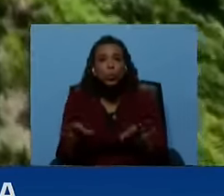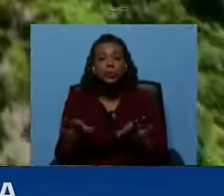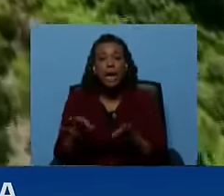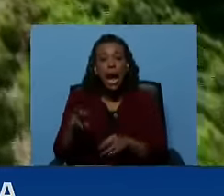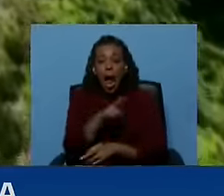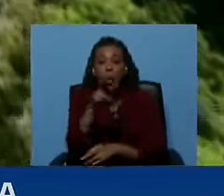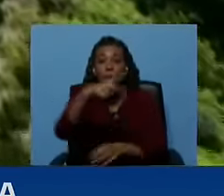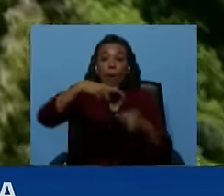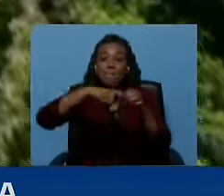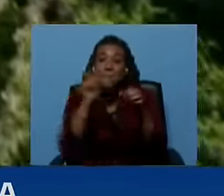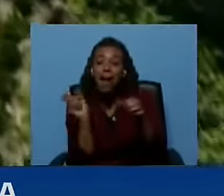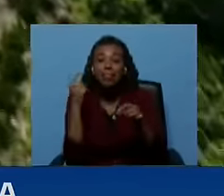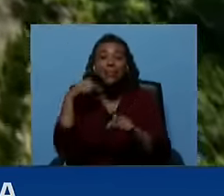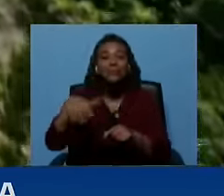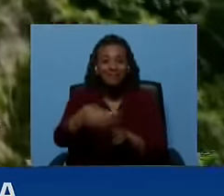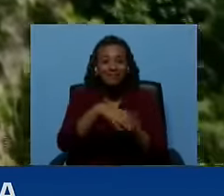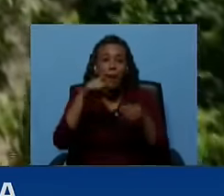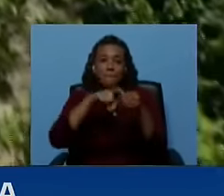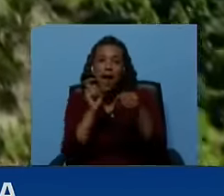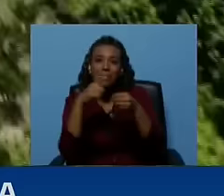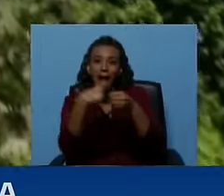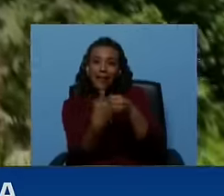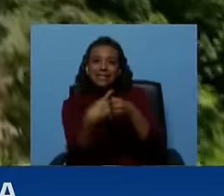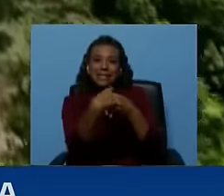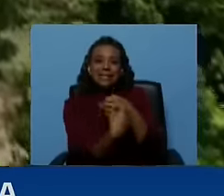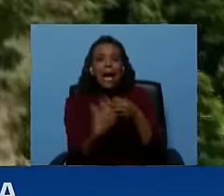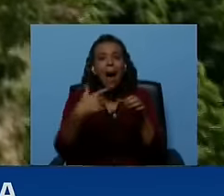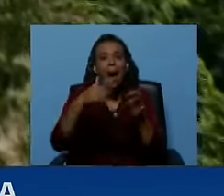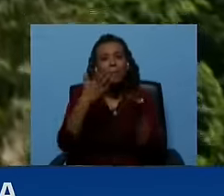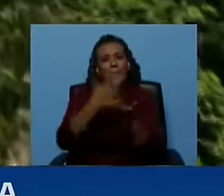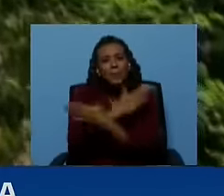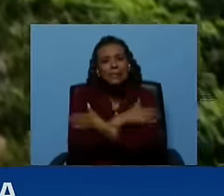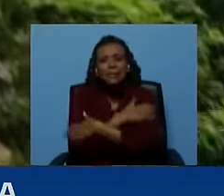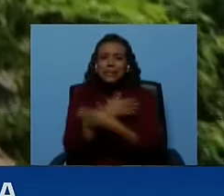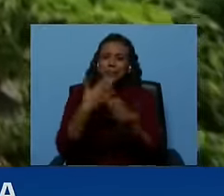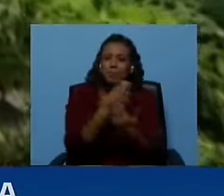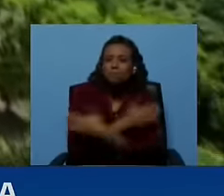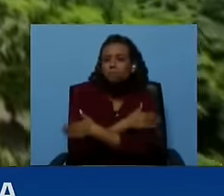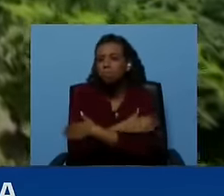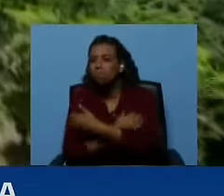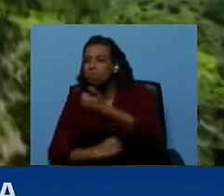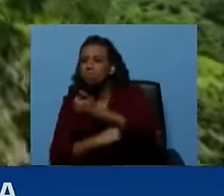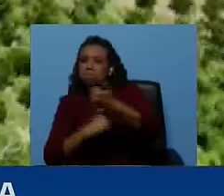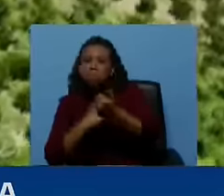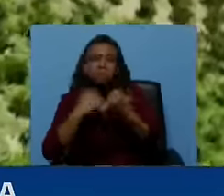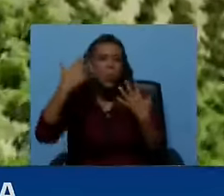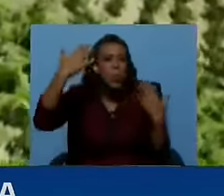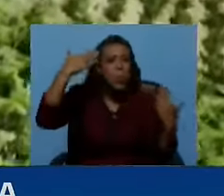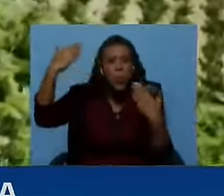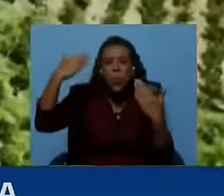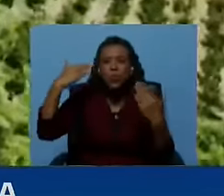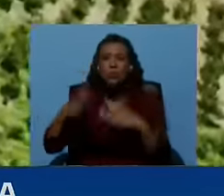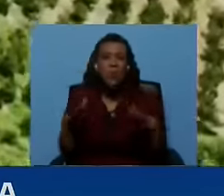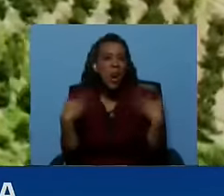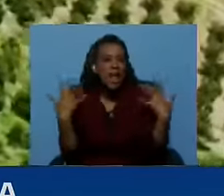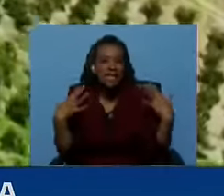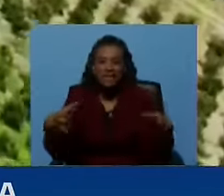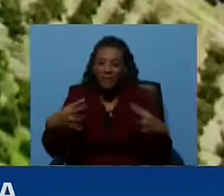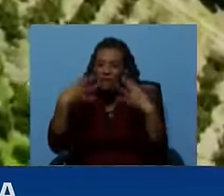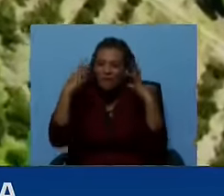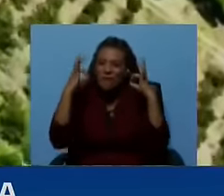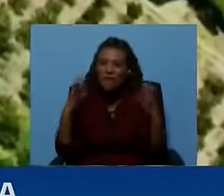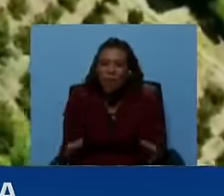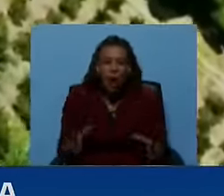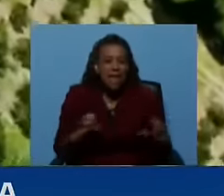ruta de la mandarina el pueblo abrazando al jefe de estado venezolano Pues con alegría con efervescencia